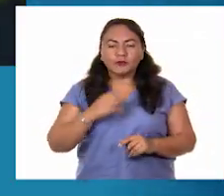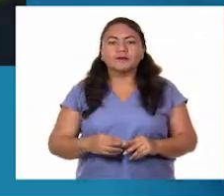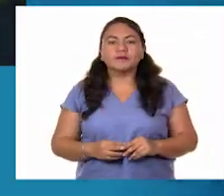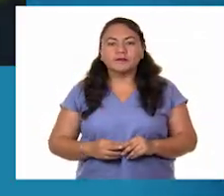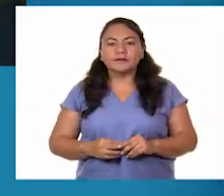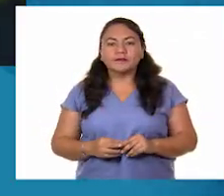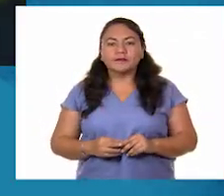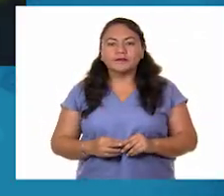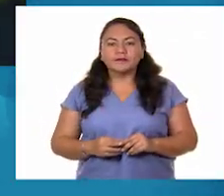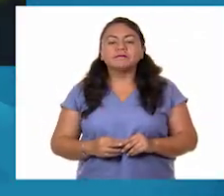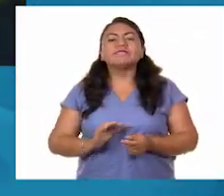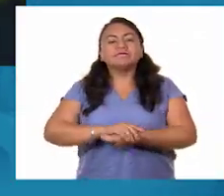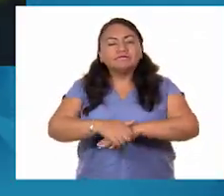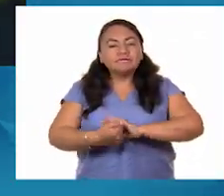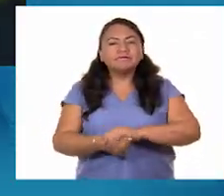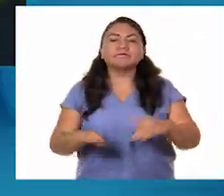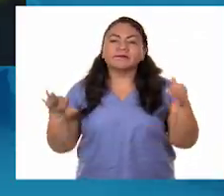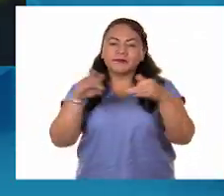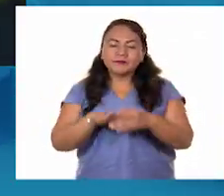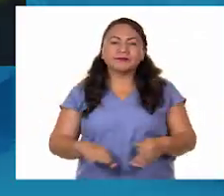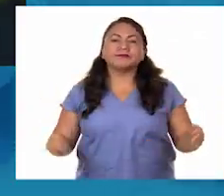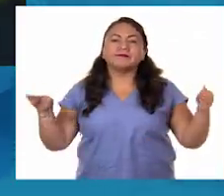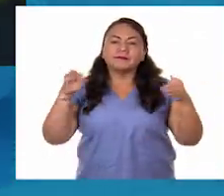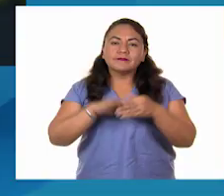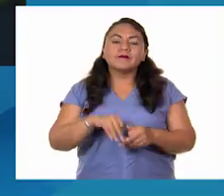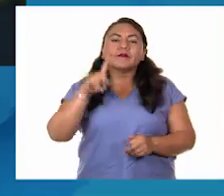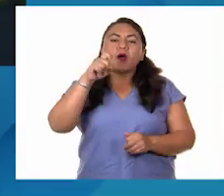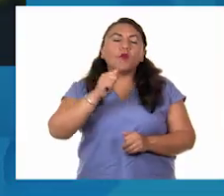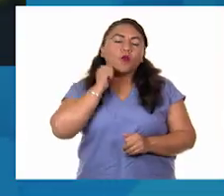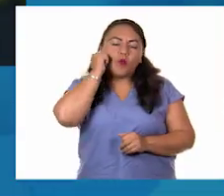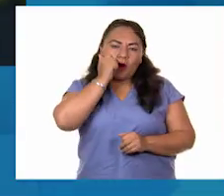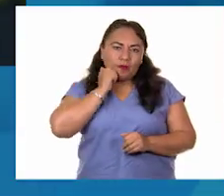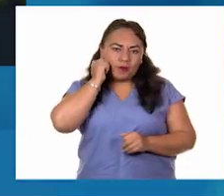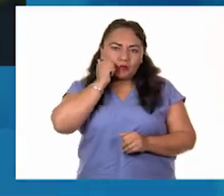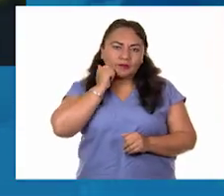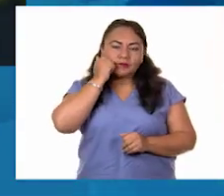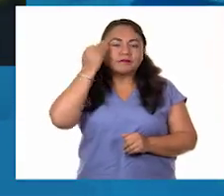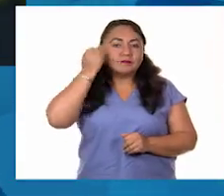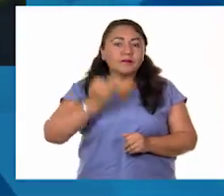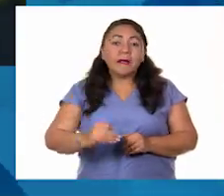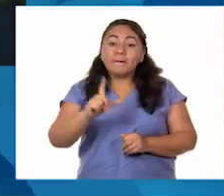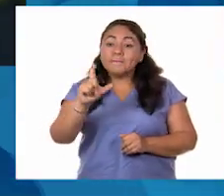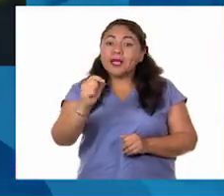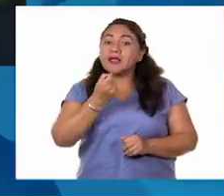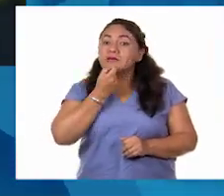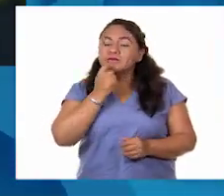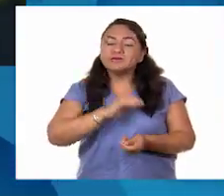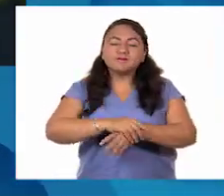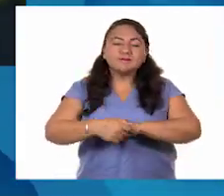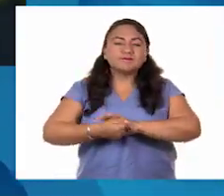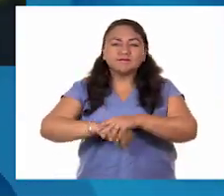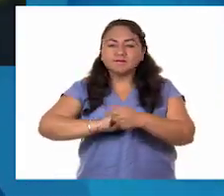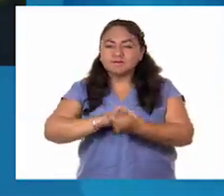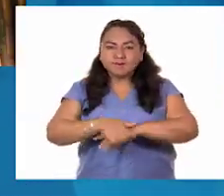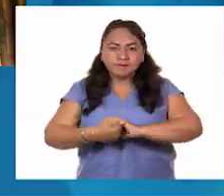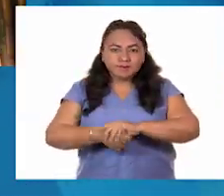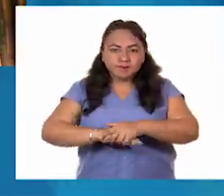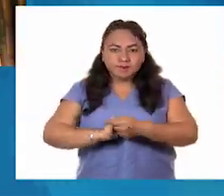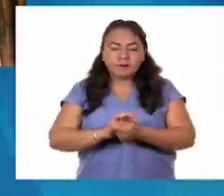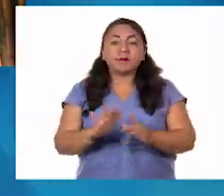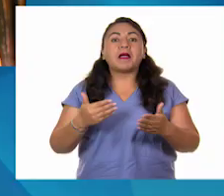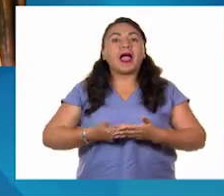cubrebocas. Lava tus manos frecuentemente con agua y con jabón por lo menos durante 20 segundos.